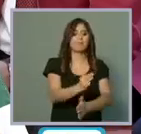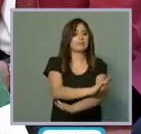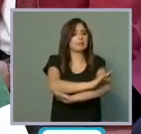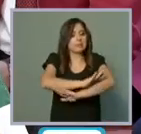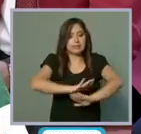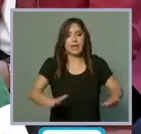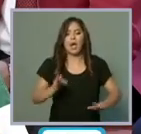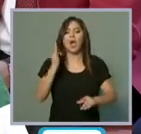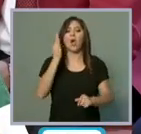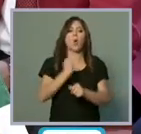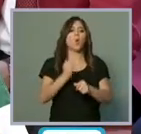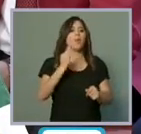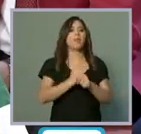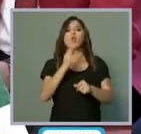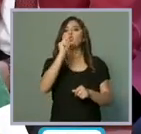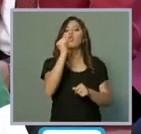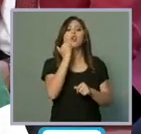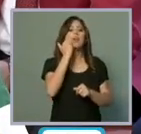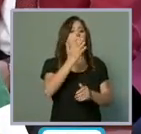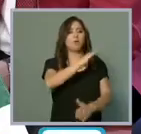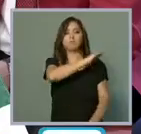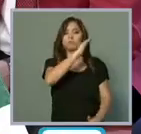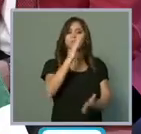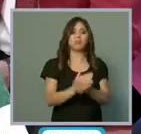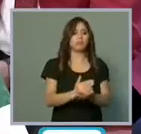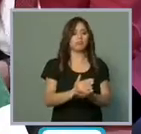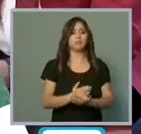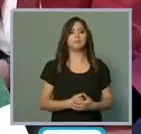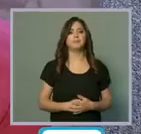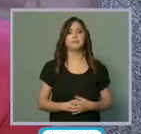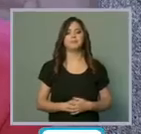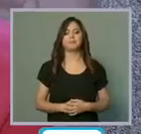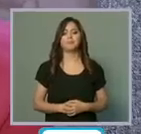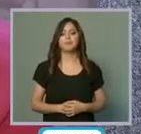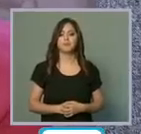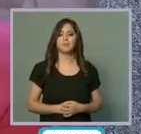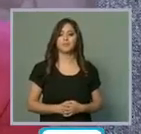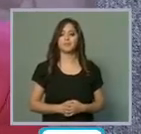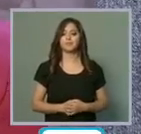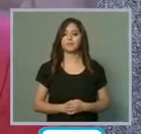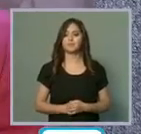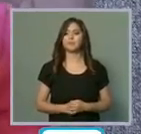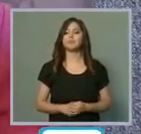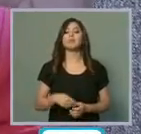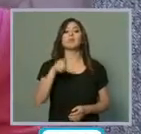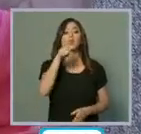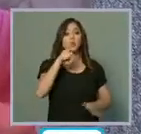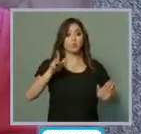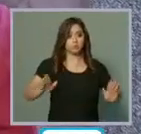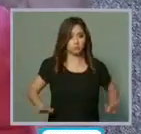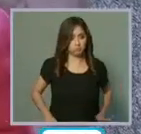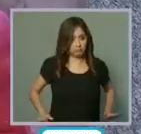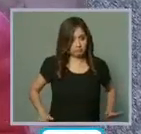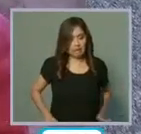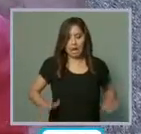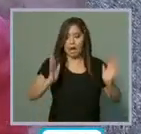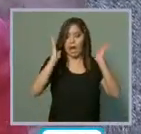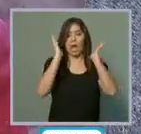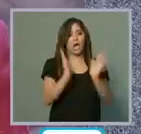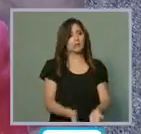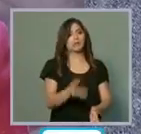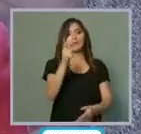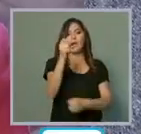ahora sí, ya no quiero, ¿no? O Mira. ya no estuvo padre. La personalidad es algo que se constituye y así vas a hacer toda la